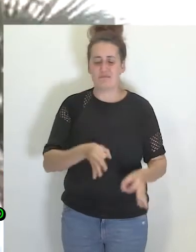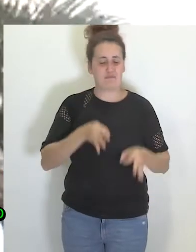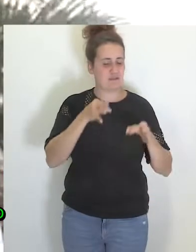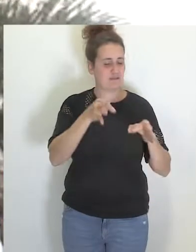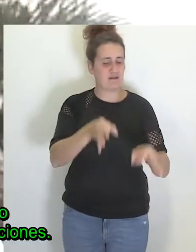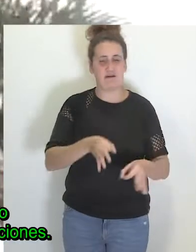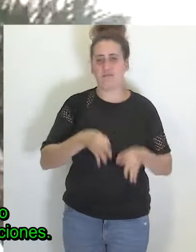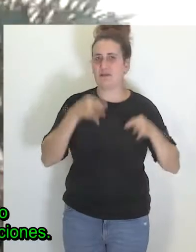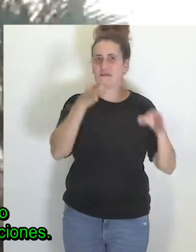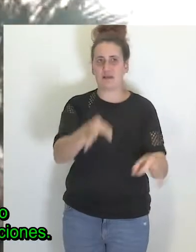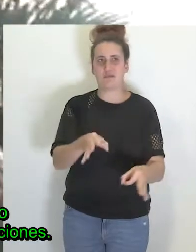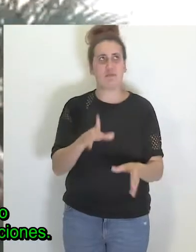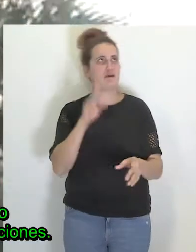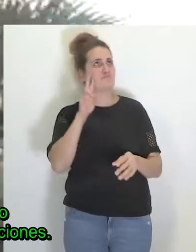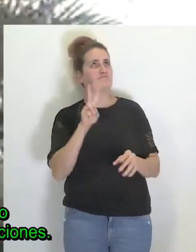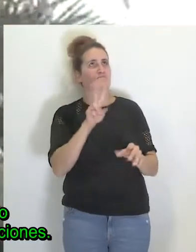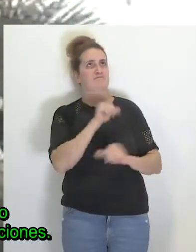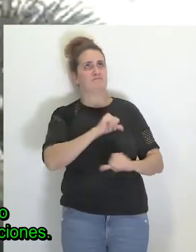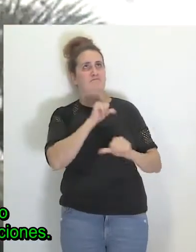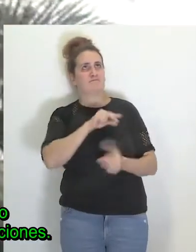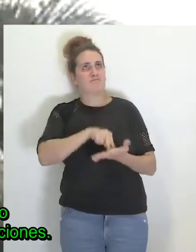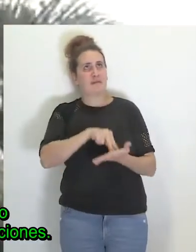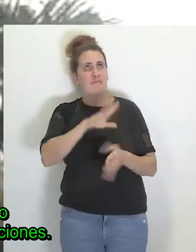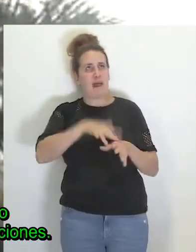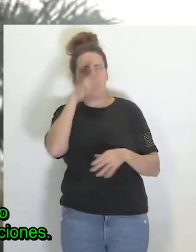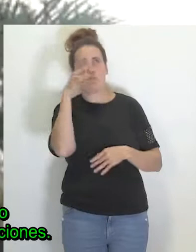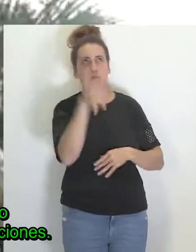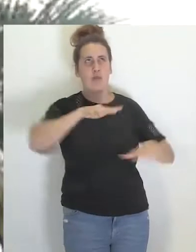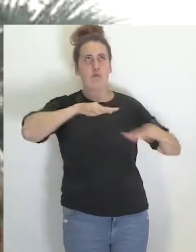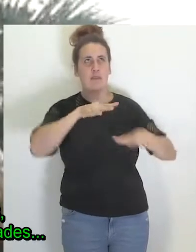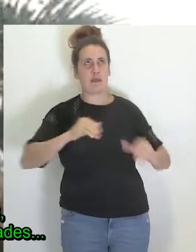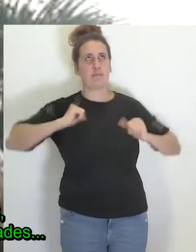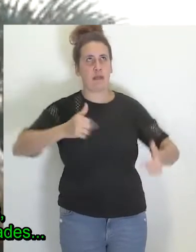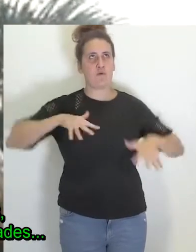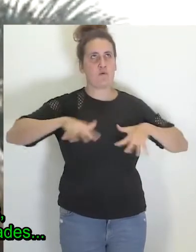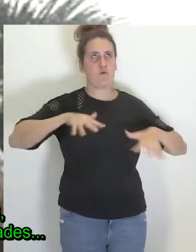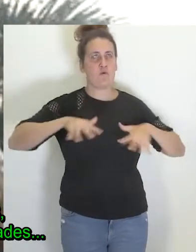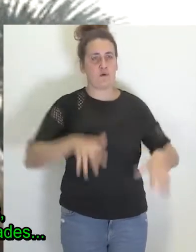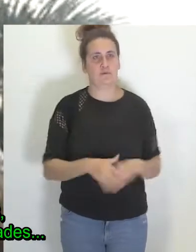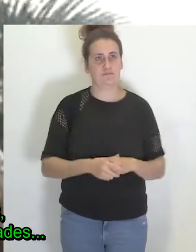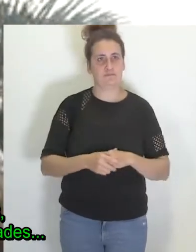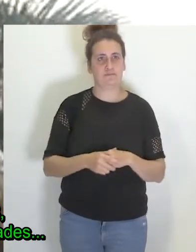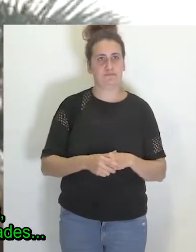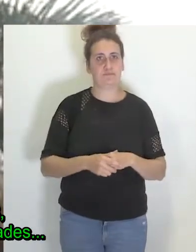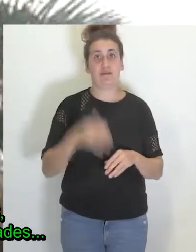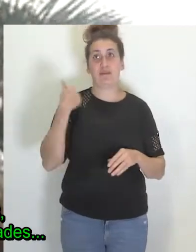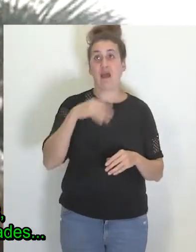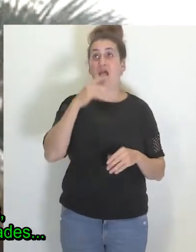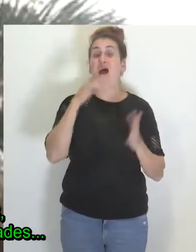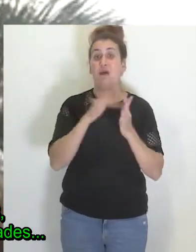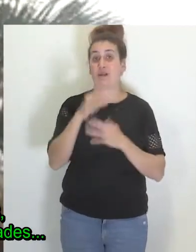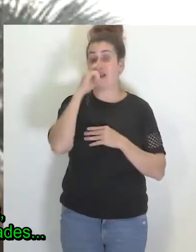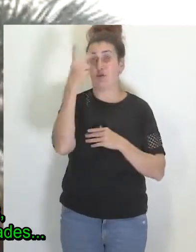siempre, siempre pendiente de estar haciendo estas denuncias y estas movilizaciones. Cuando llega a abril de